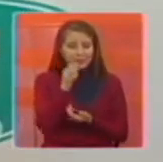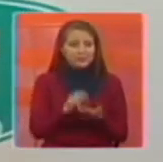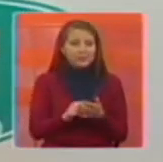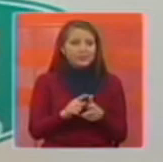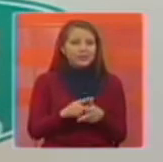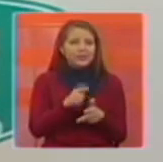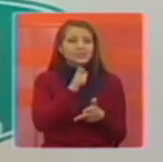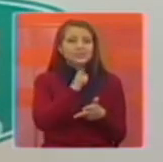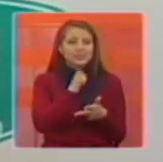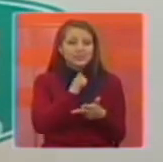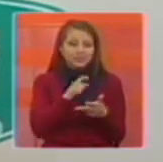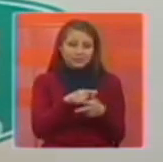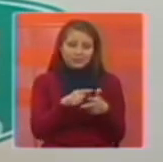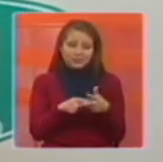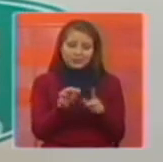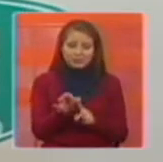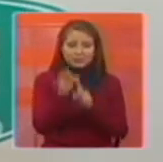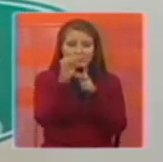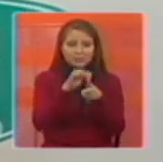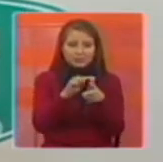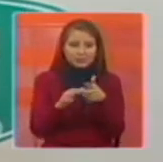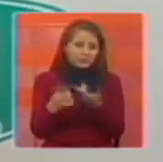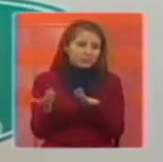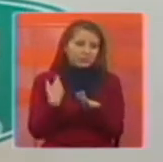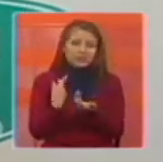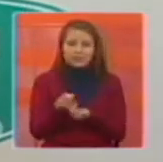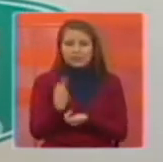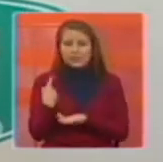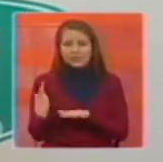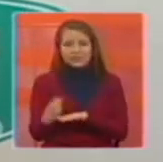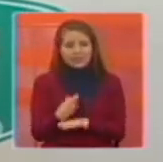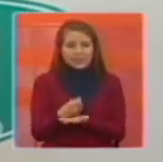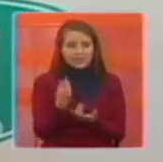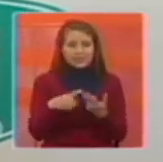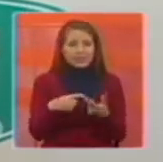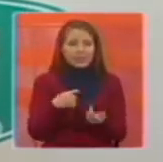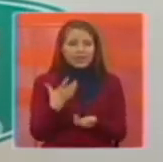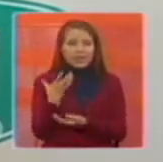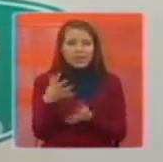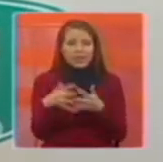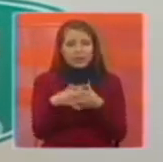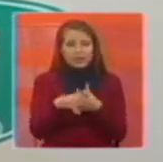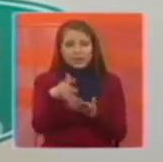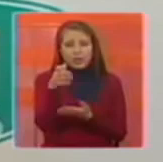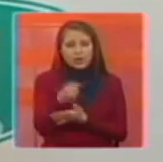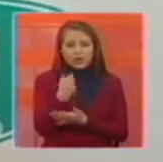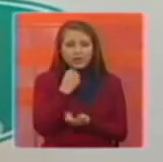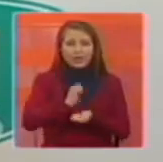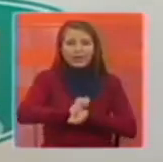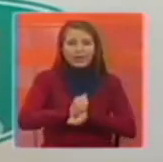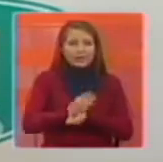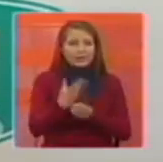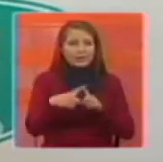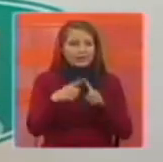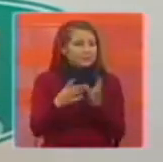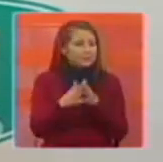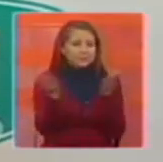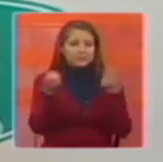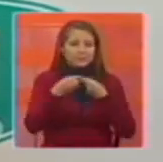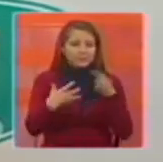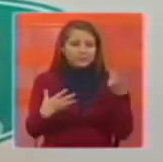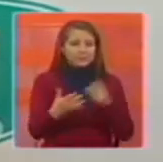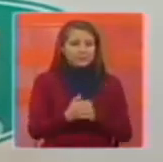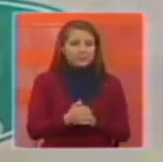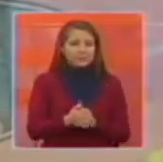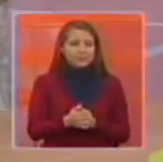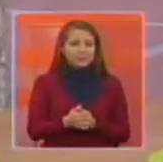el seco son uno de los principales. De ahí viene también el ceviche, tenemos el arroz con leche, tenemos el queso de leche, tenemos, bueno, mil,